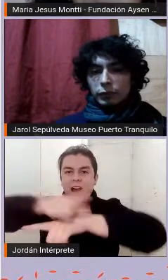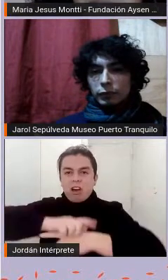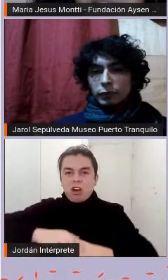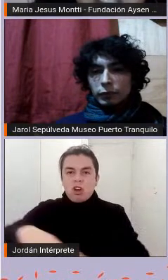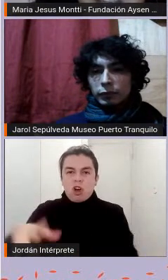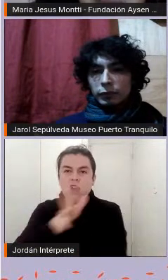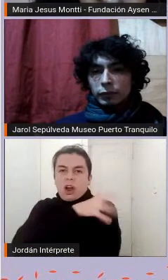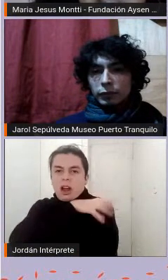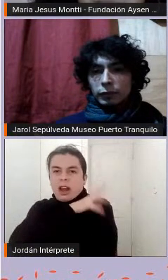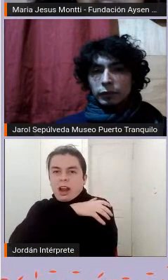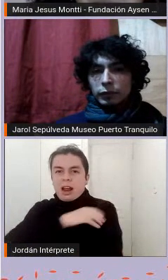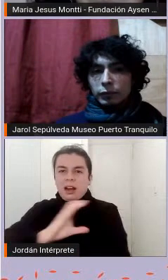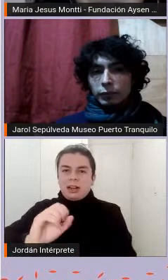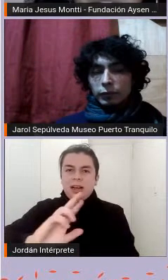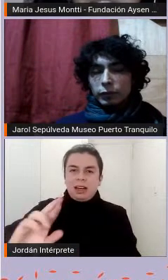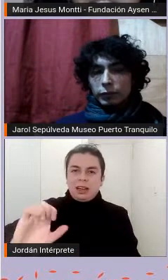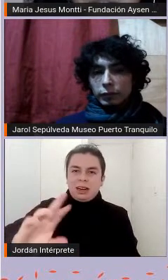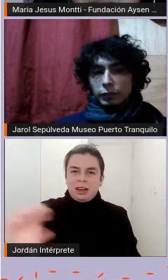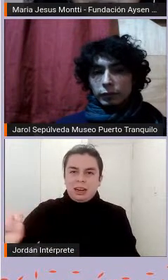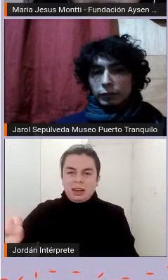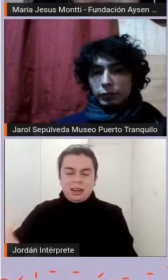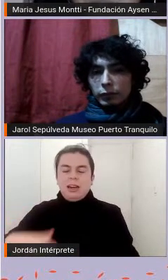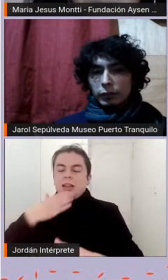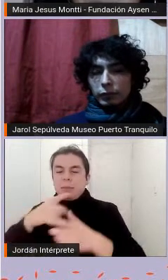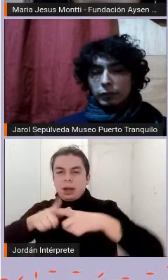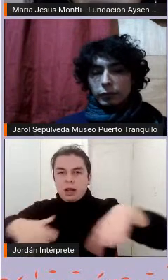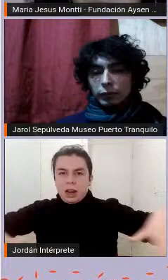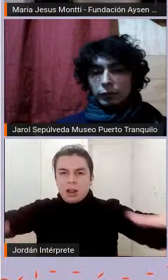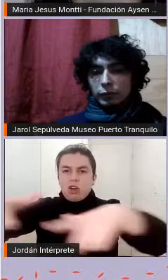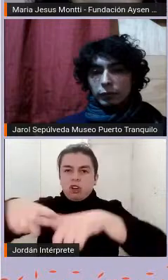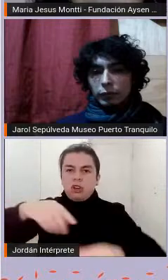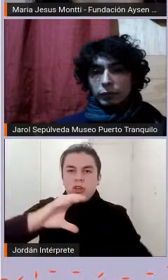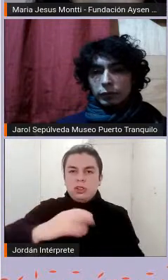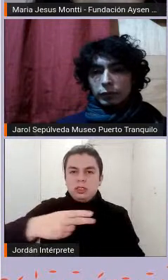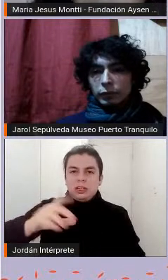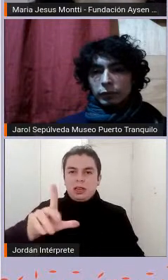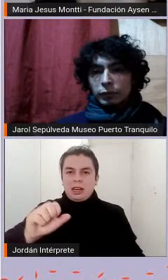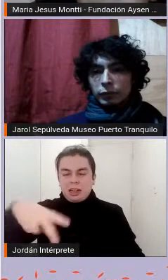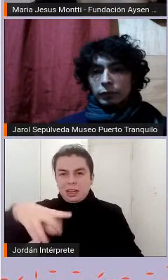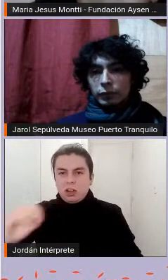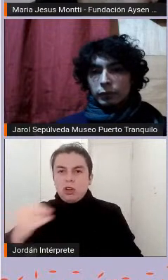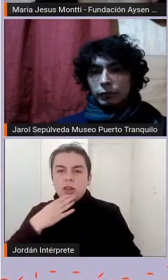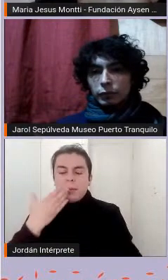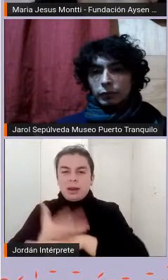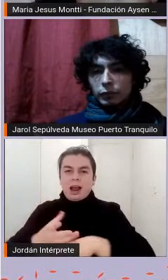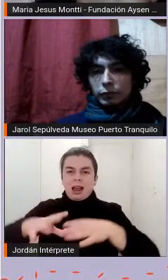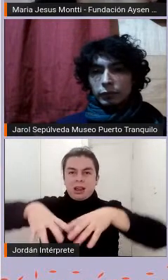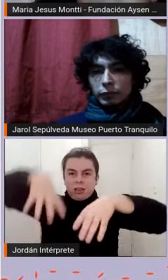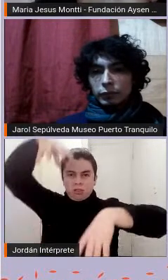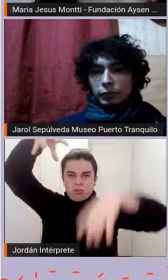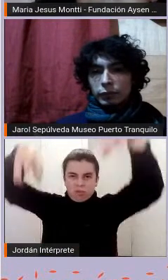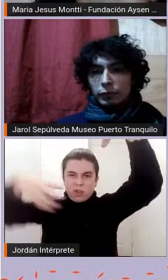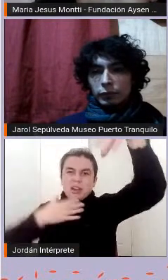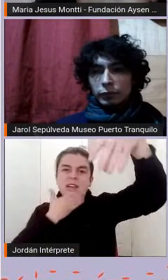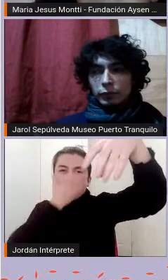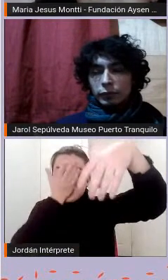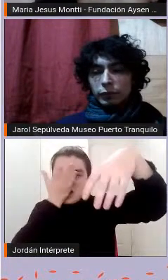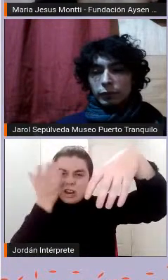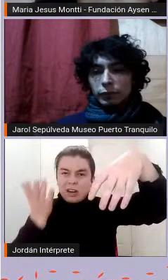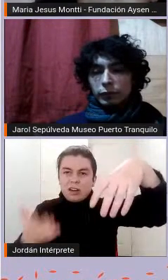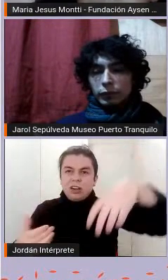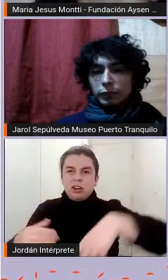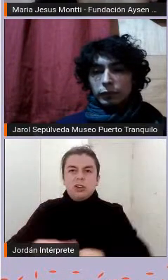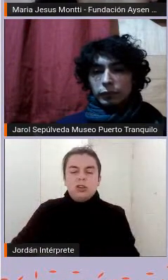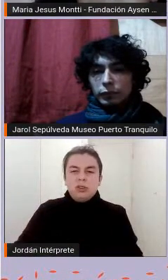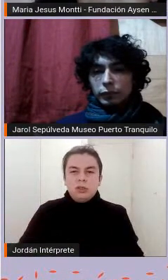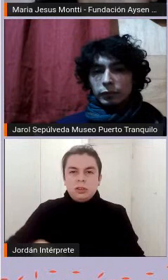las icónicas capillas de mármol, que son un santuario de la naturaleza. Y por este camino que está aquí en rojo se accede a Campos